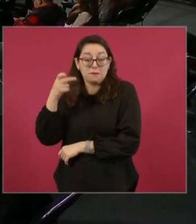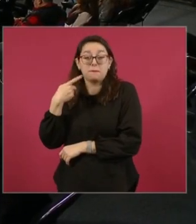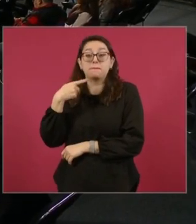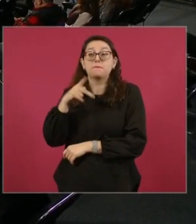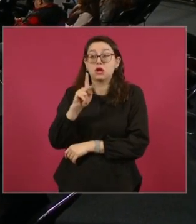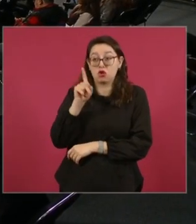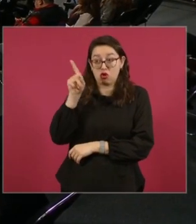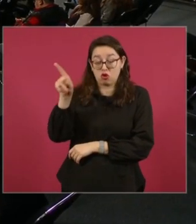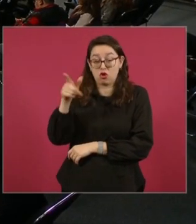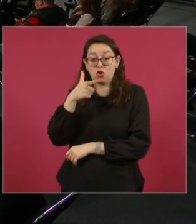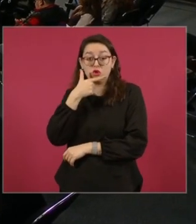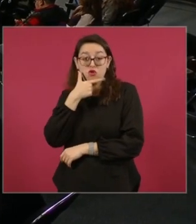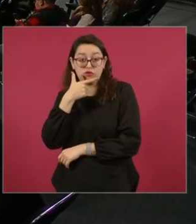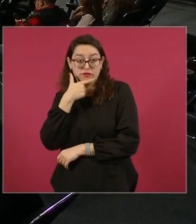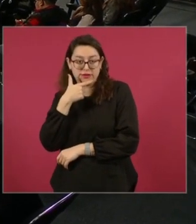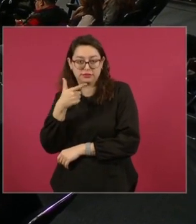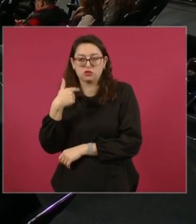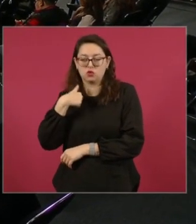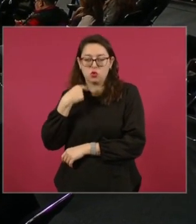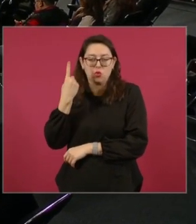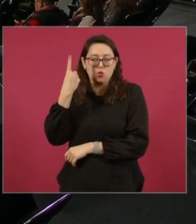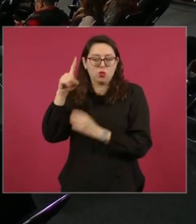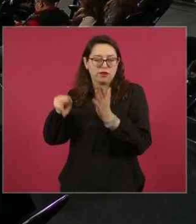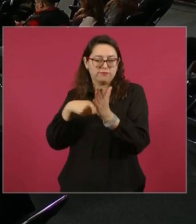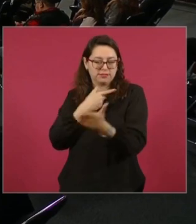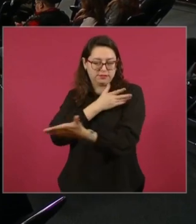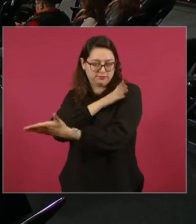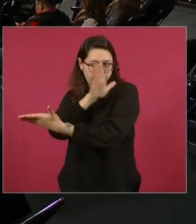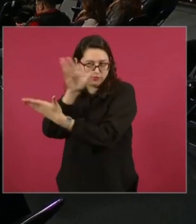en los balcones de las casas,